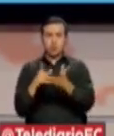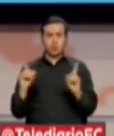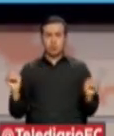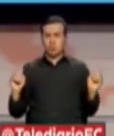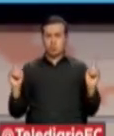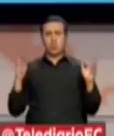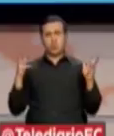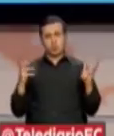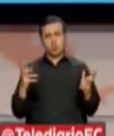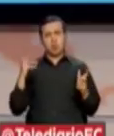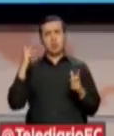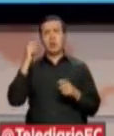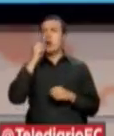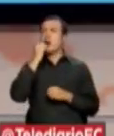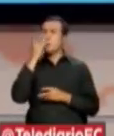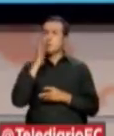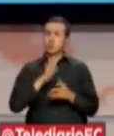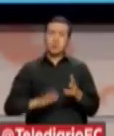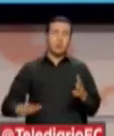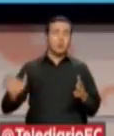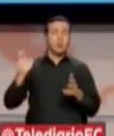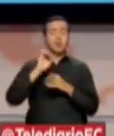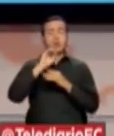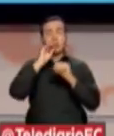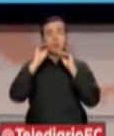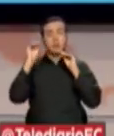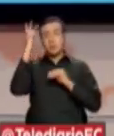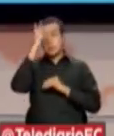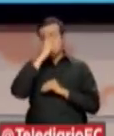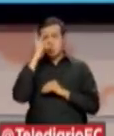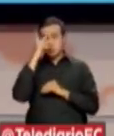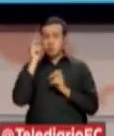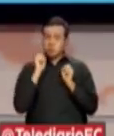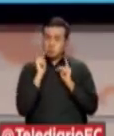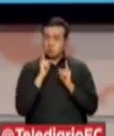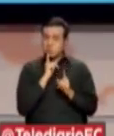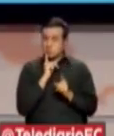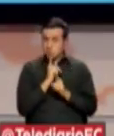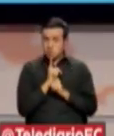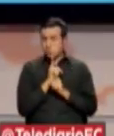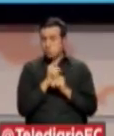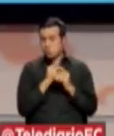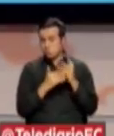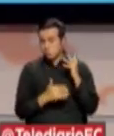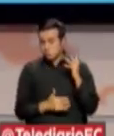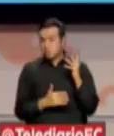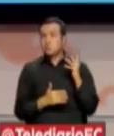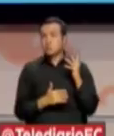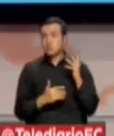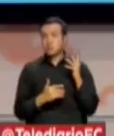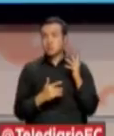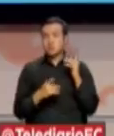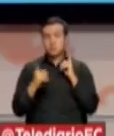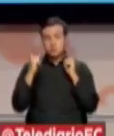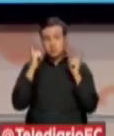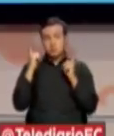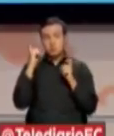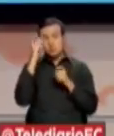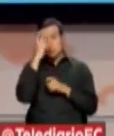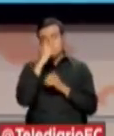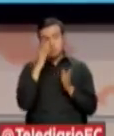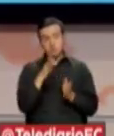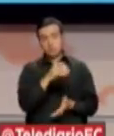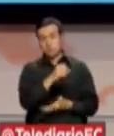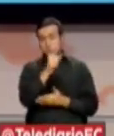sólo darle entender al país que esmeraldas necesita de esas oportunidades en todo sentido hasta de gobernabilidad miren